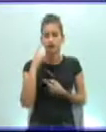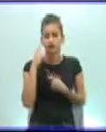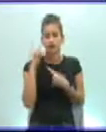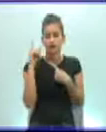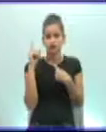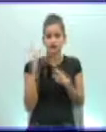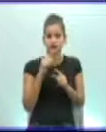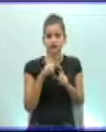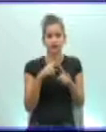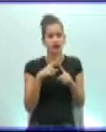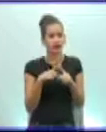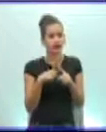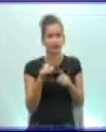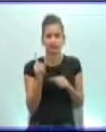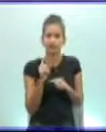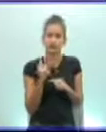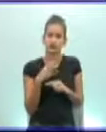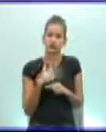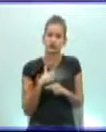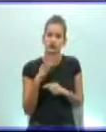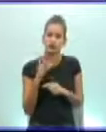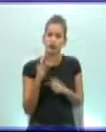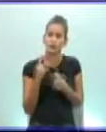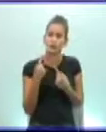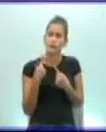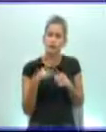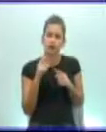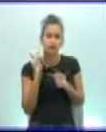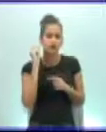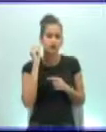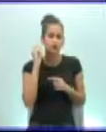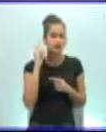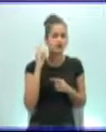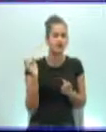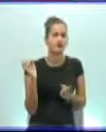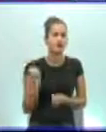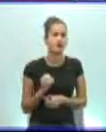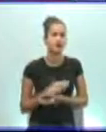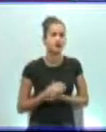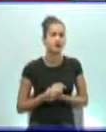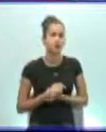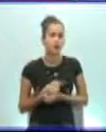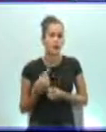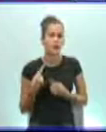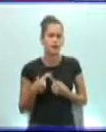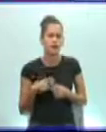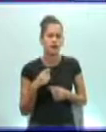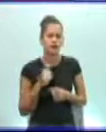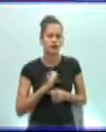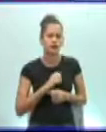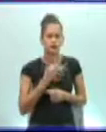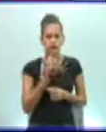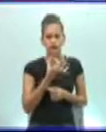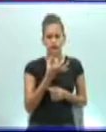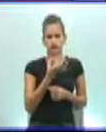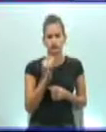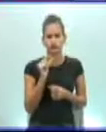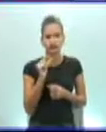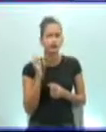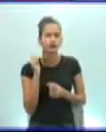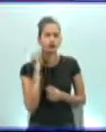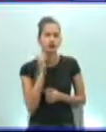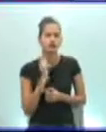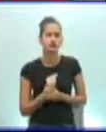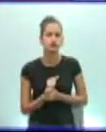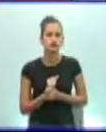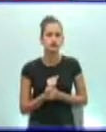X no pertenece a B. Ya esto nos da una idea de que es falso, pero quiero explicarles más. Este caso, pudiéramos